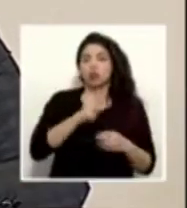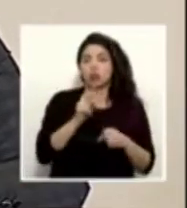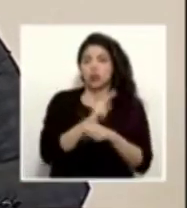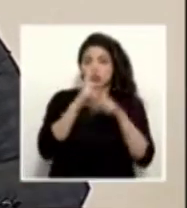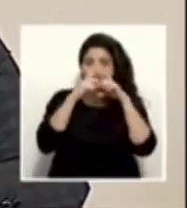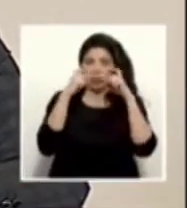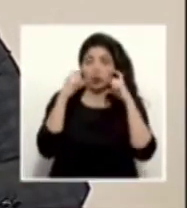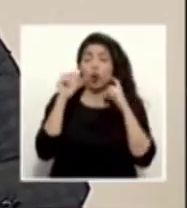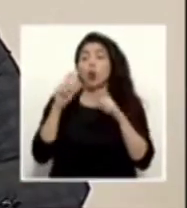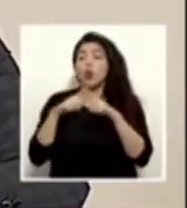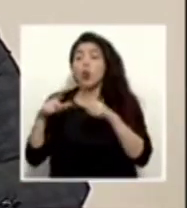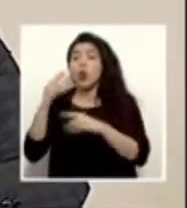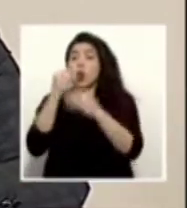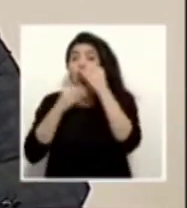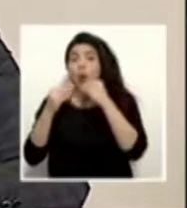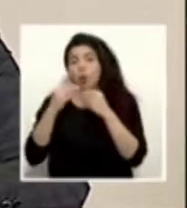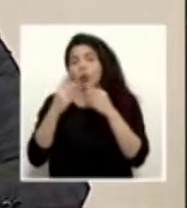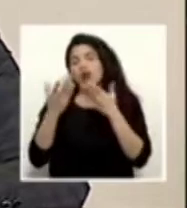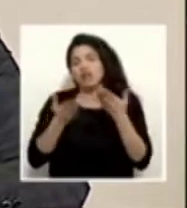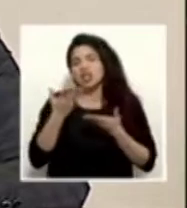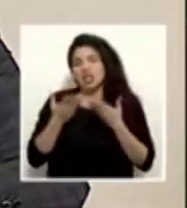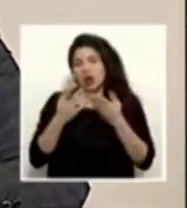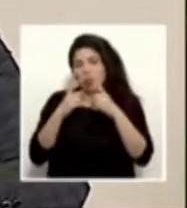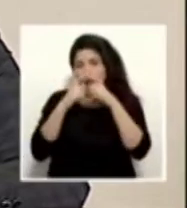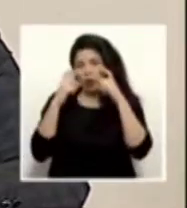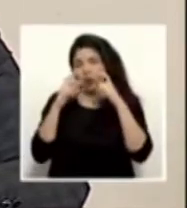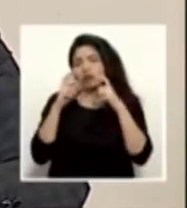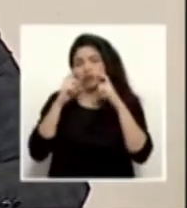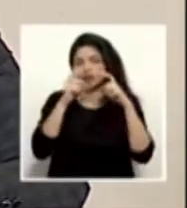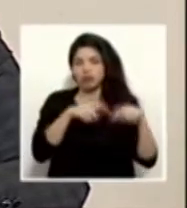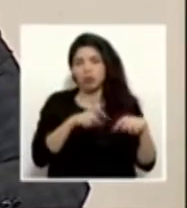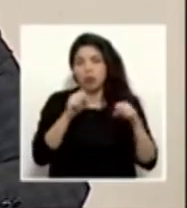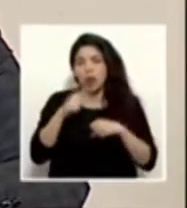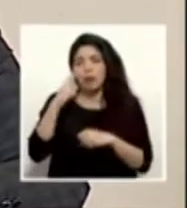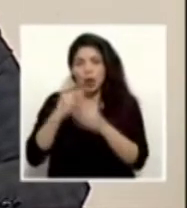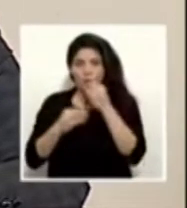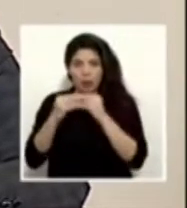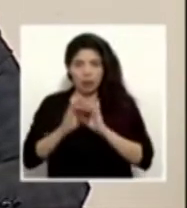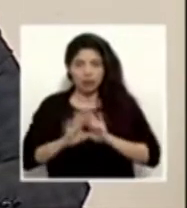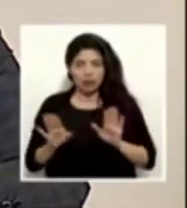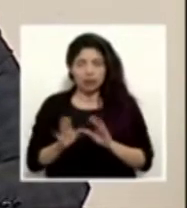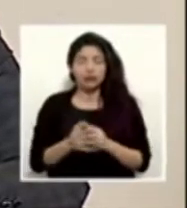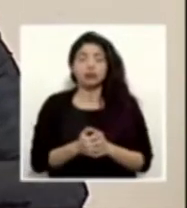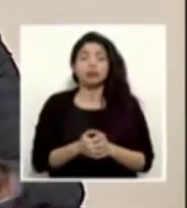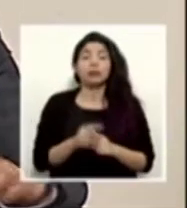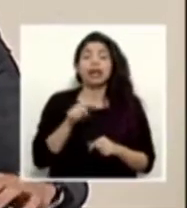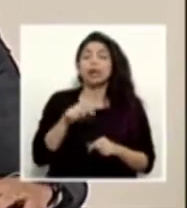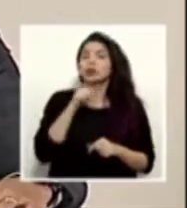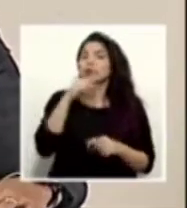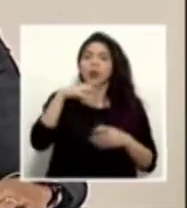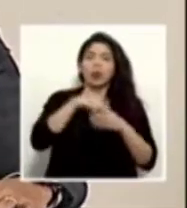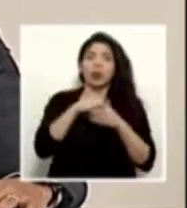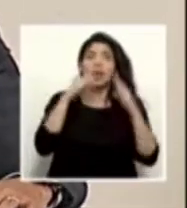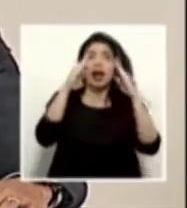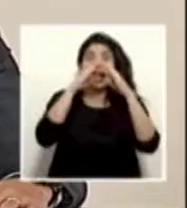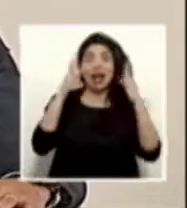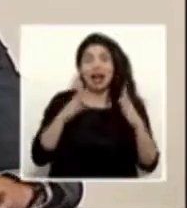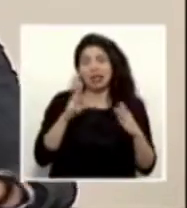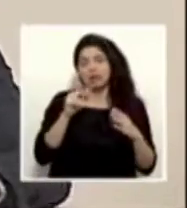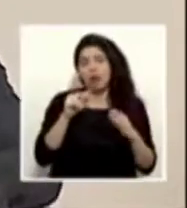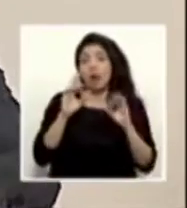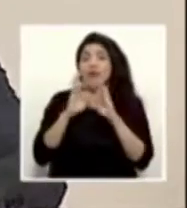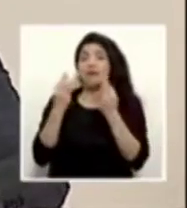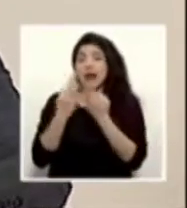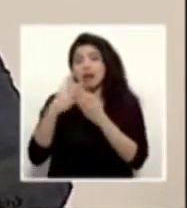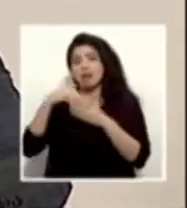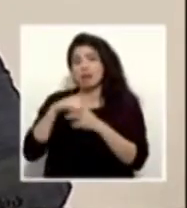donde se ingieren alimentos por la incomodidad que esto representa, el manejo. Y esto obviamente no incluye las casas de habitación ni recintos